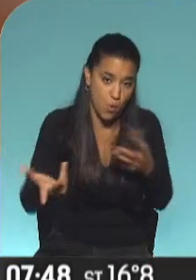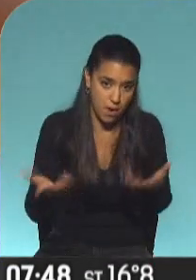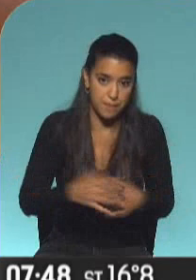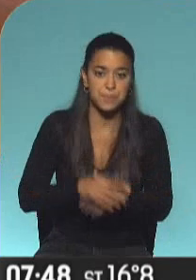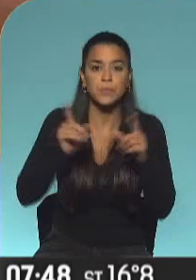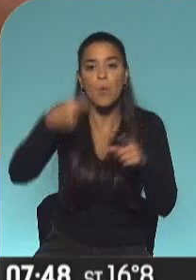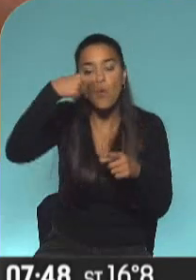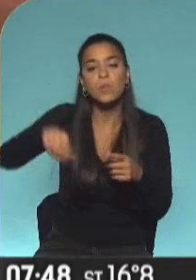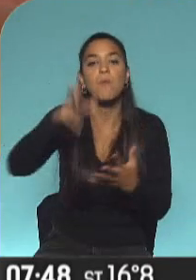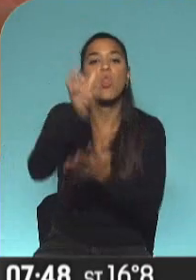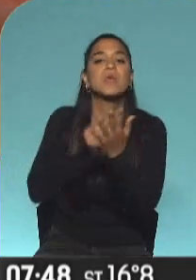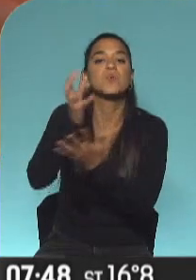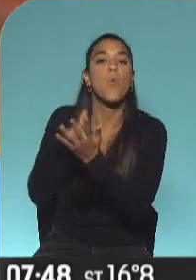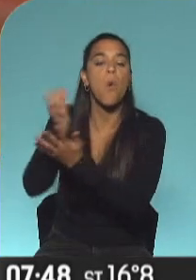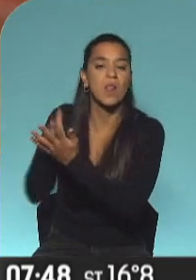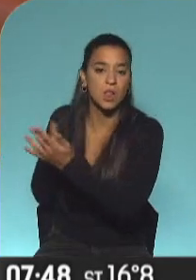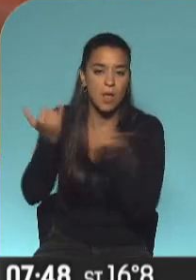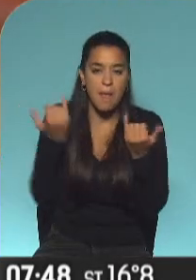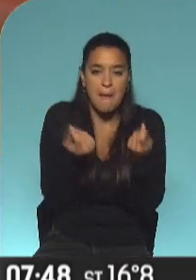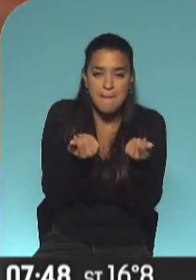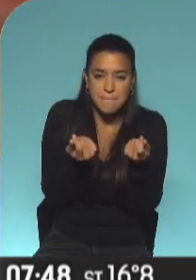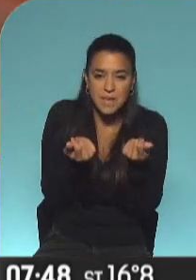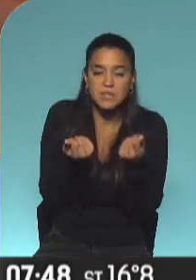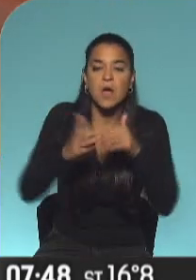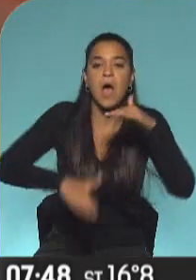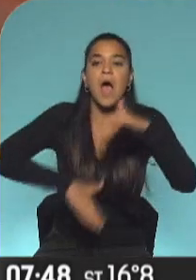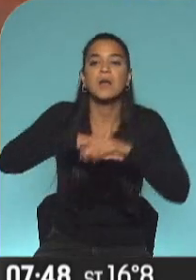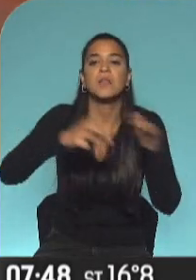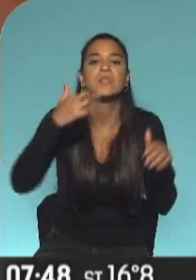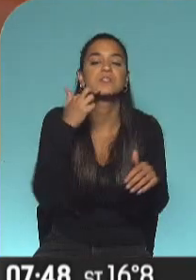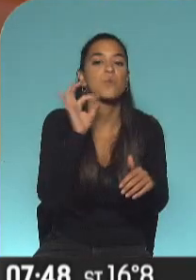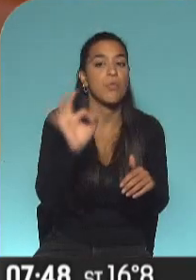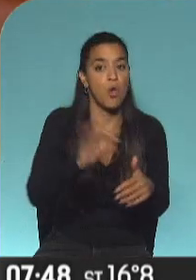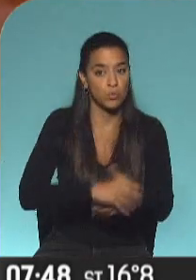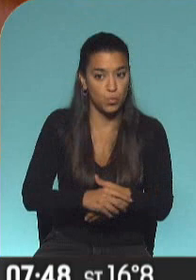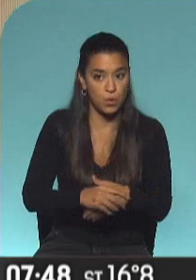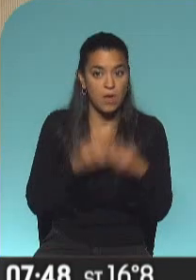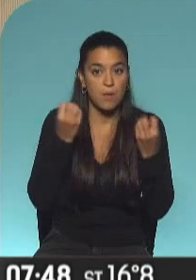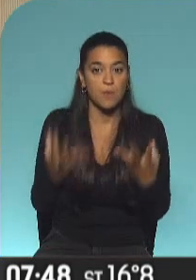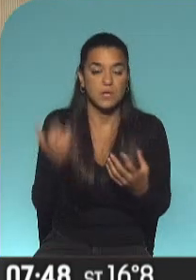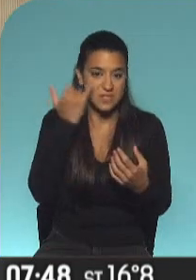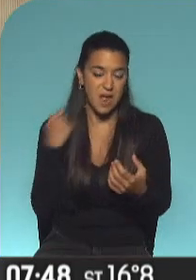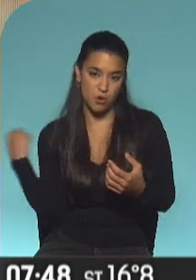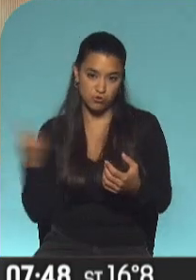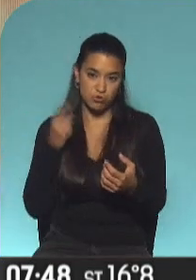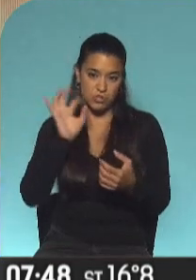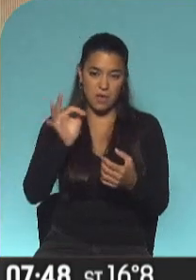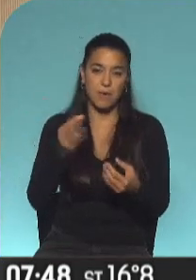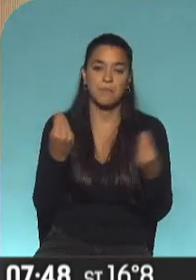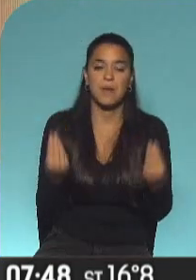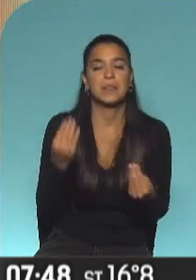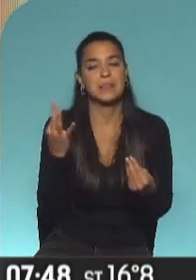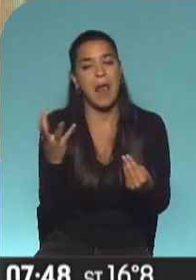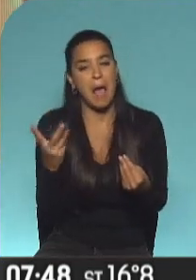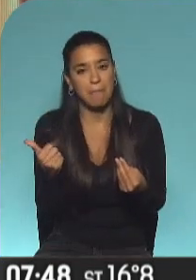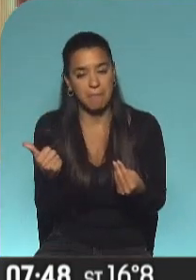último, los descuentos. Los precios tienen que ser hasta el 19 de octubre. ¿Por qué? Porque ya conocemos la famosa trampa